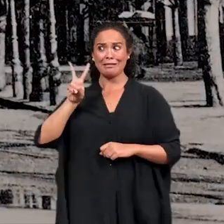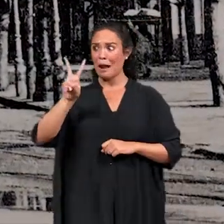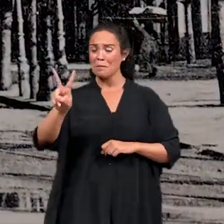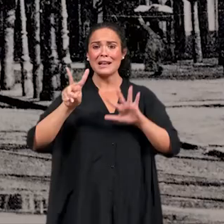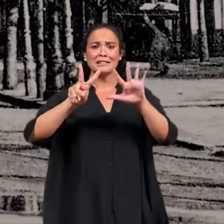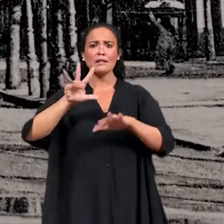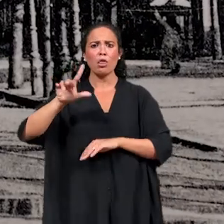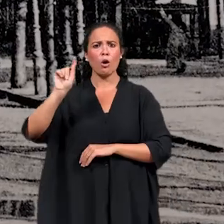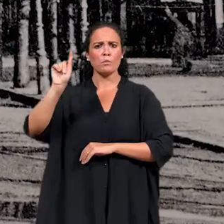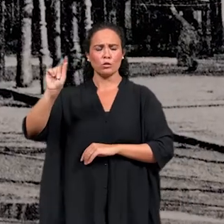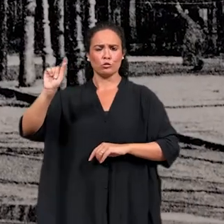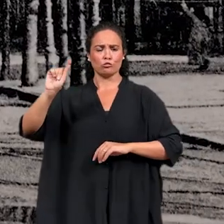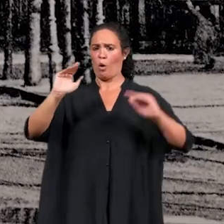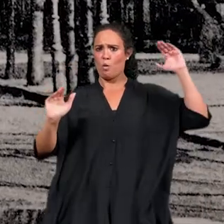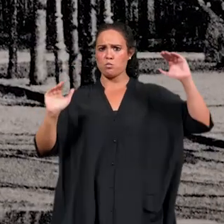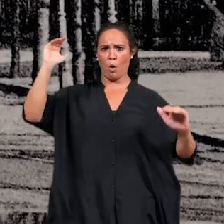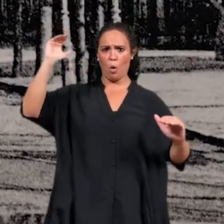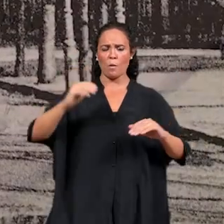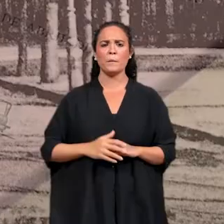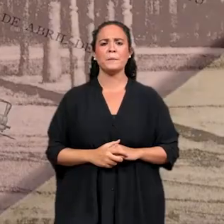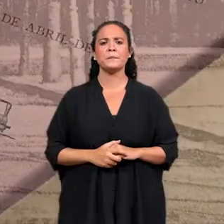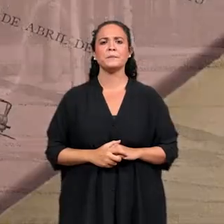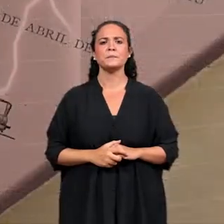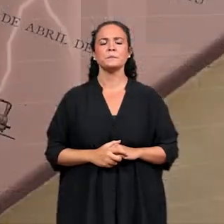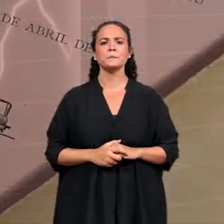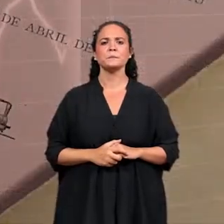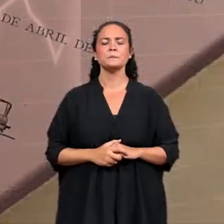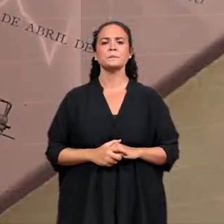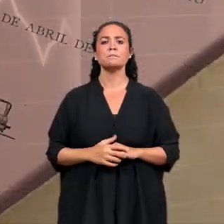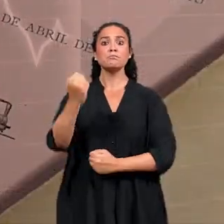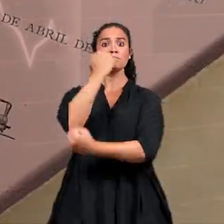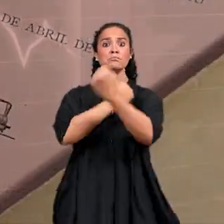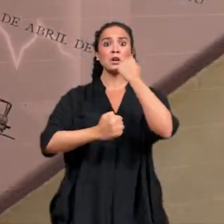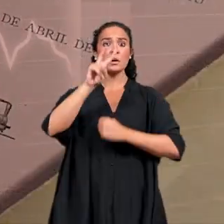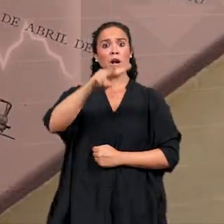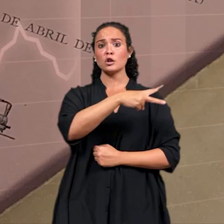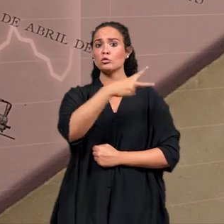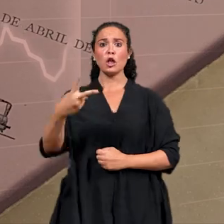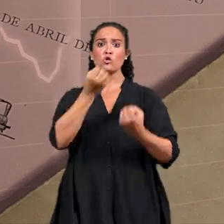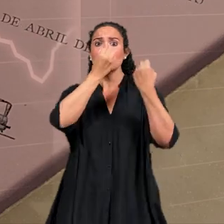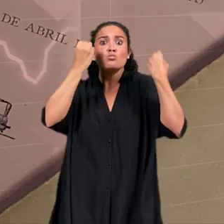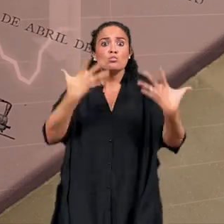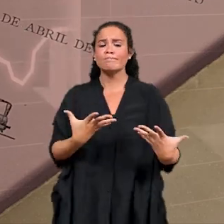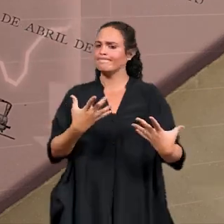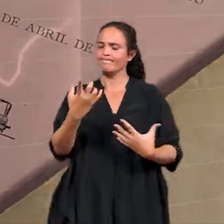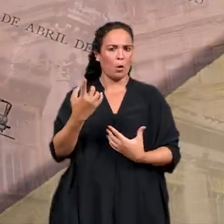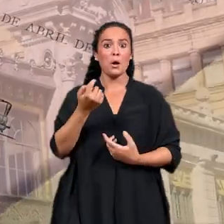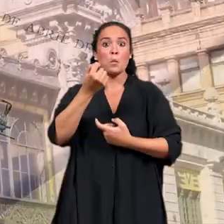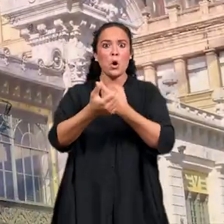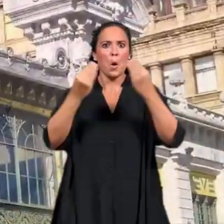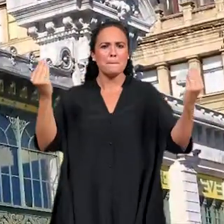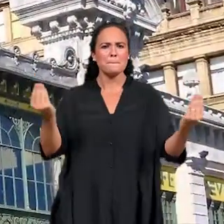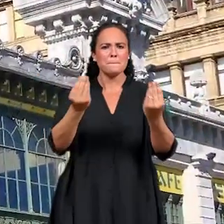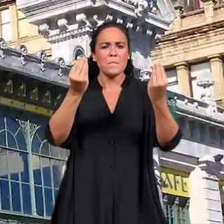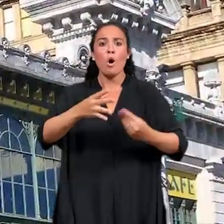75 minutos en cubrir el mismo recorrido. Los resultados económicos no fueron los esperados, pero mejoraron notablemente